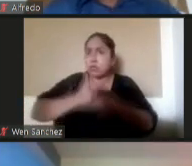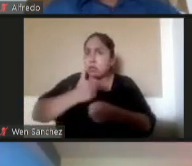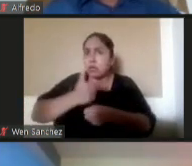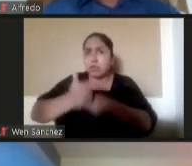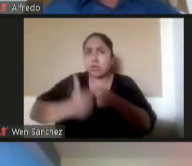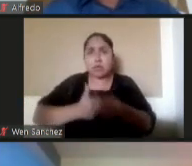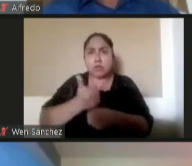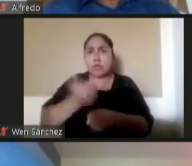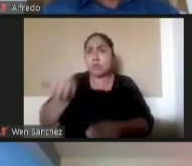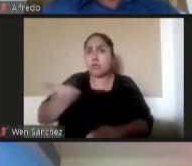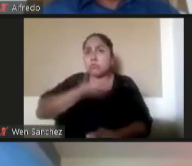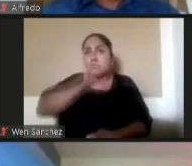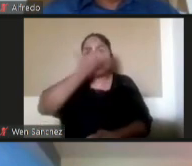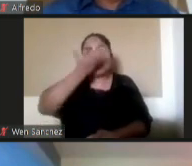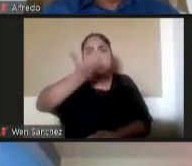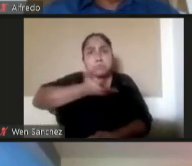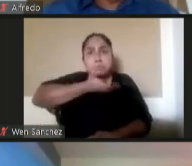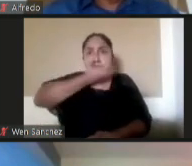de que